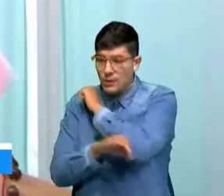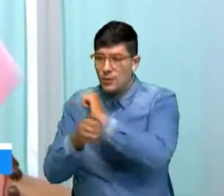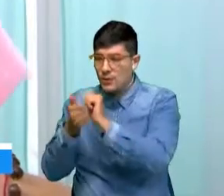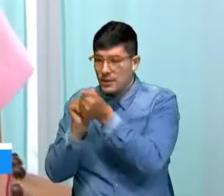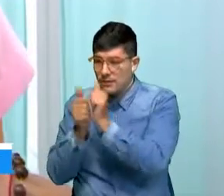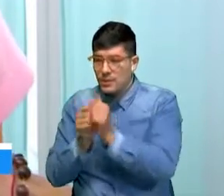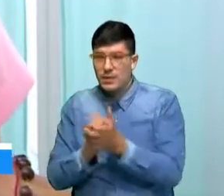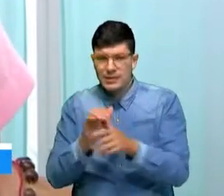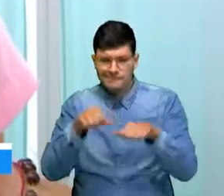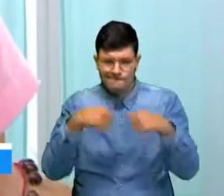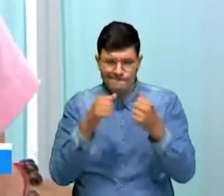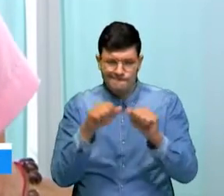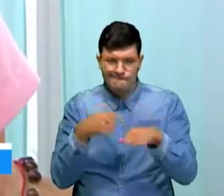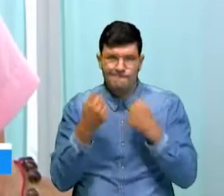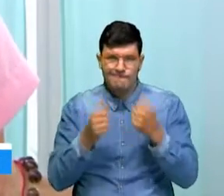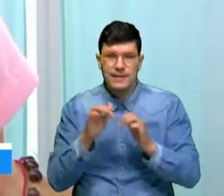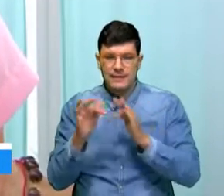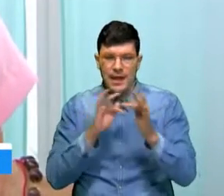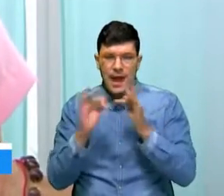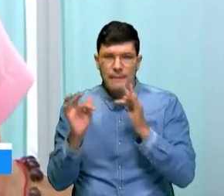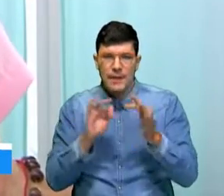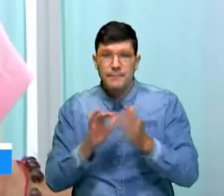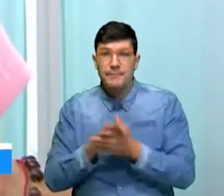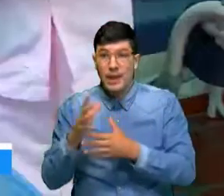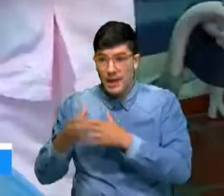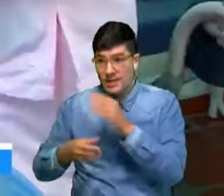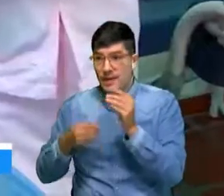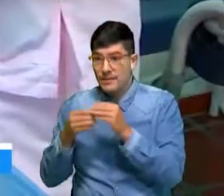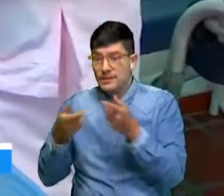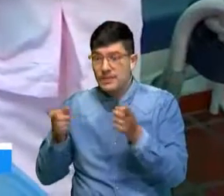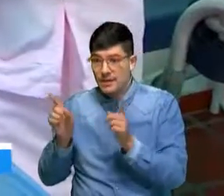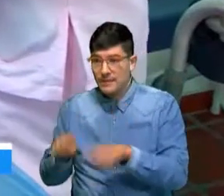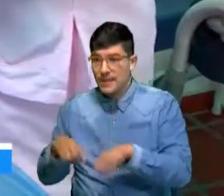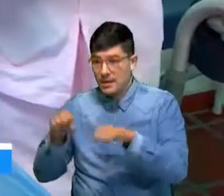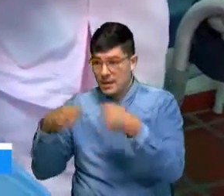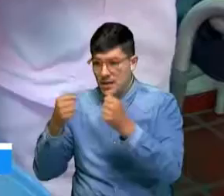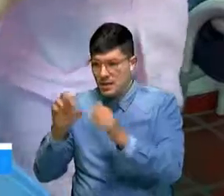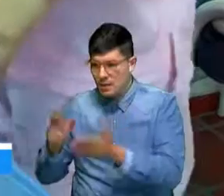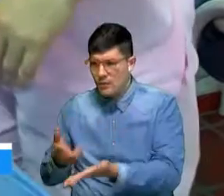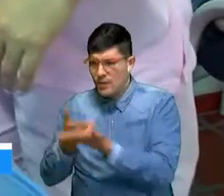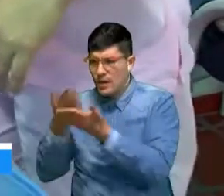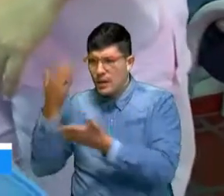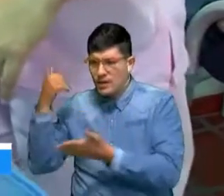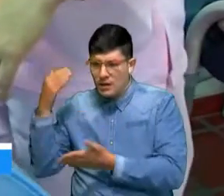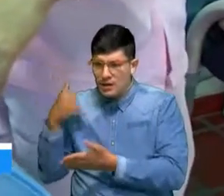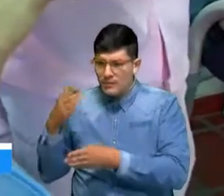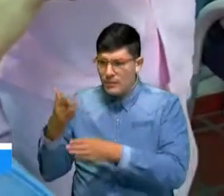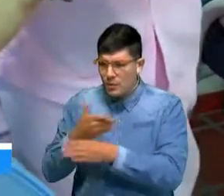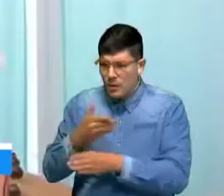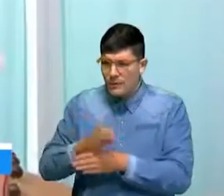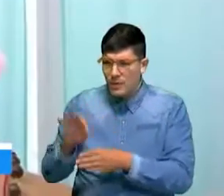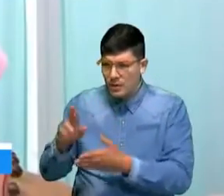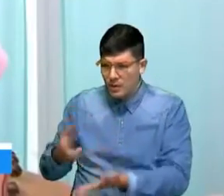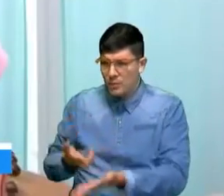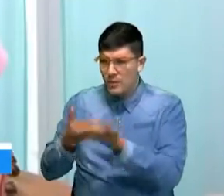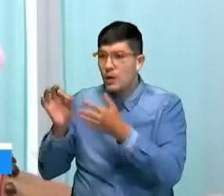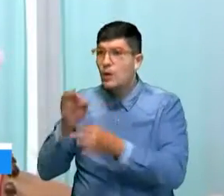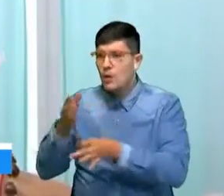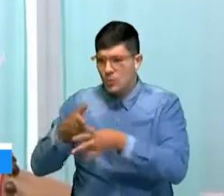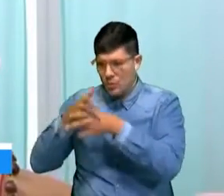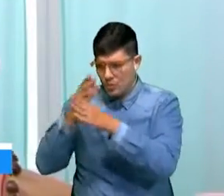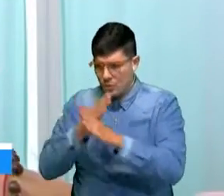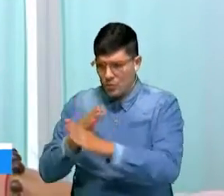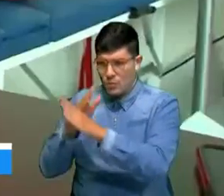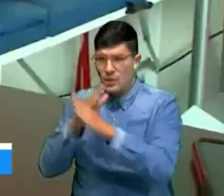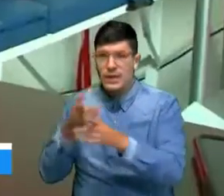fisiólogo y de nuestra parte pues toda la parte de rehabilitación fisioterapéutica en lesiones prevención rehabilitación y readaptación